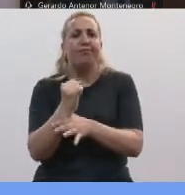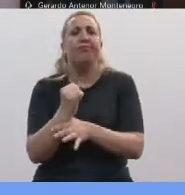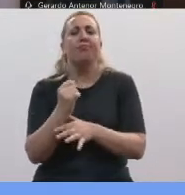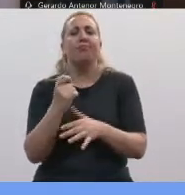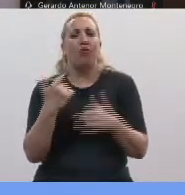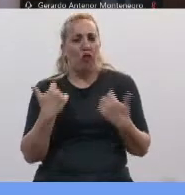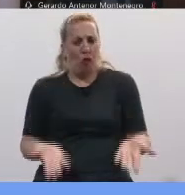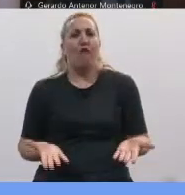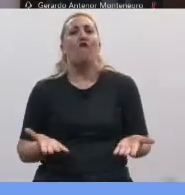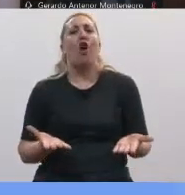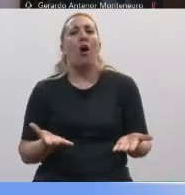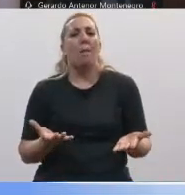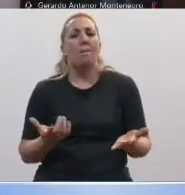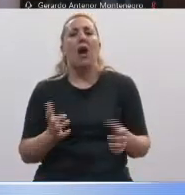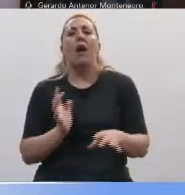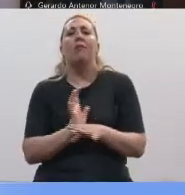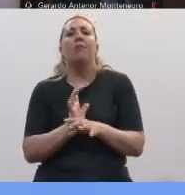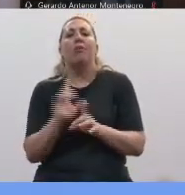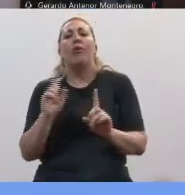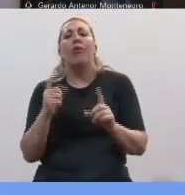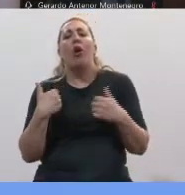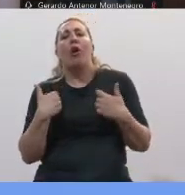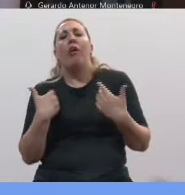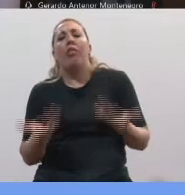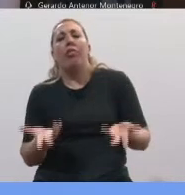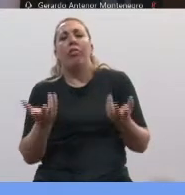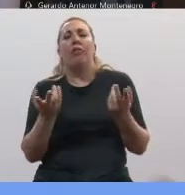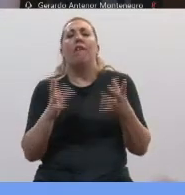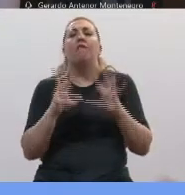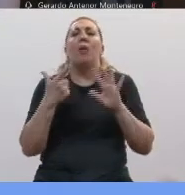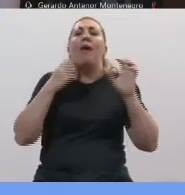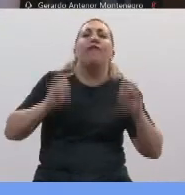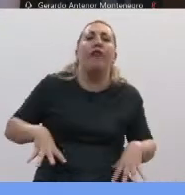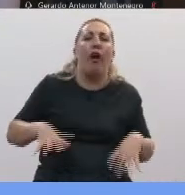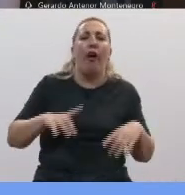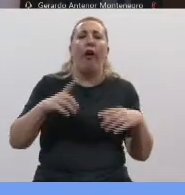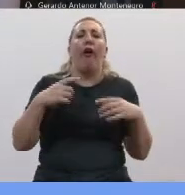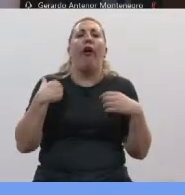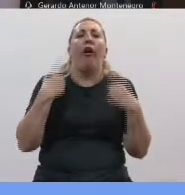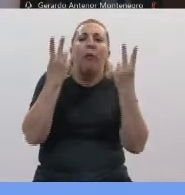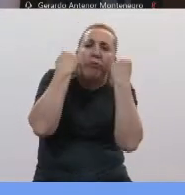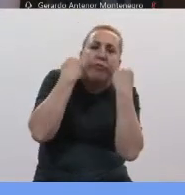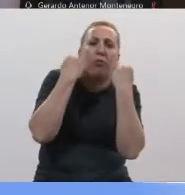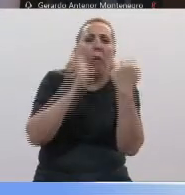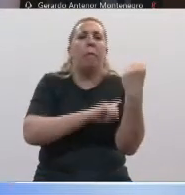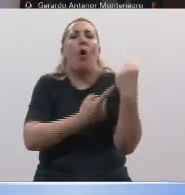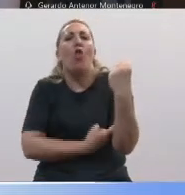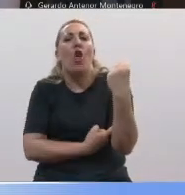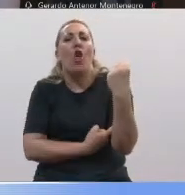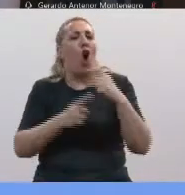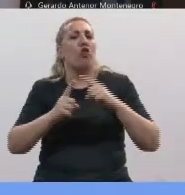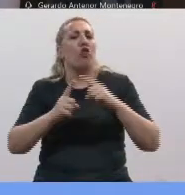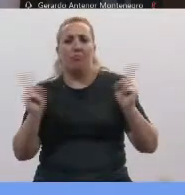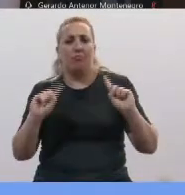está dispuesto a no conceder al poder, a los poderosos y a la injusticia.